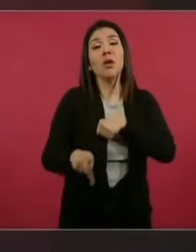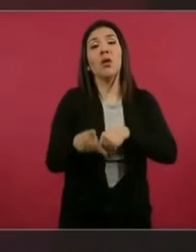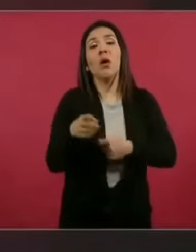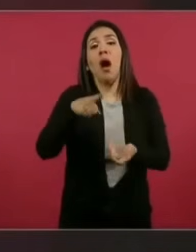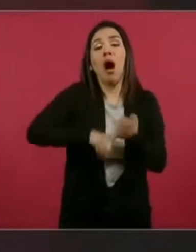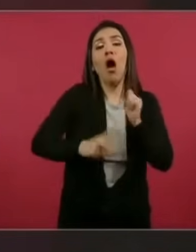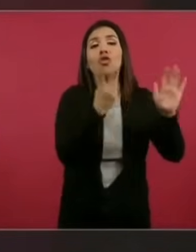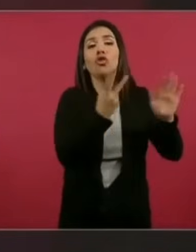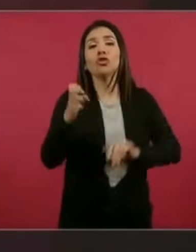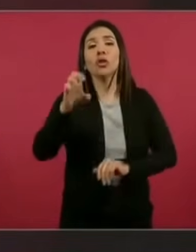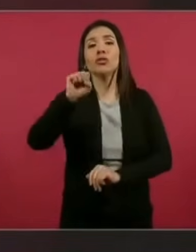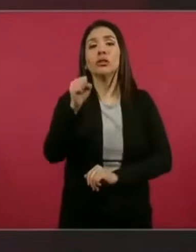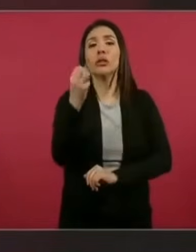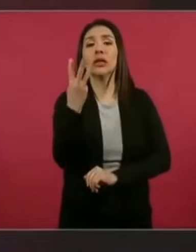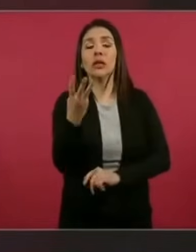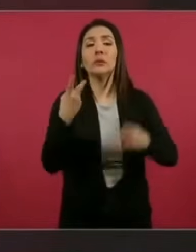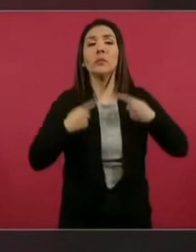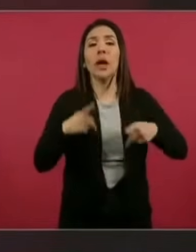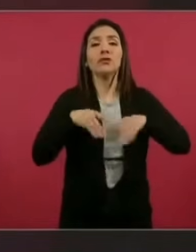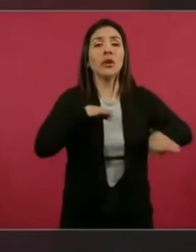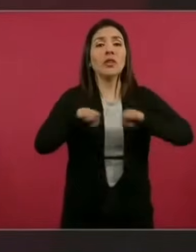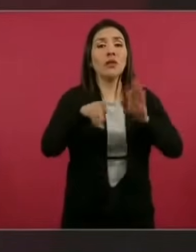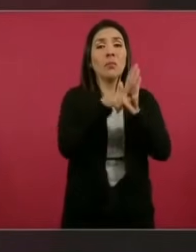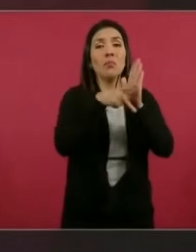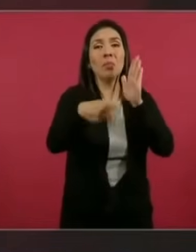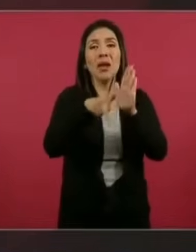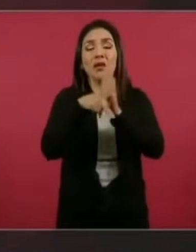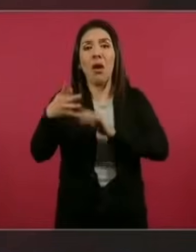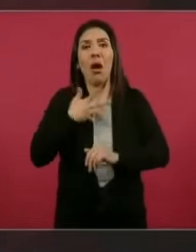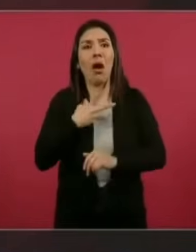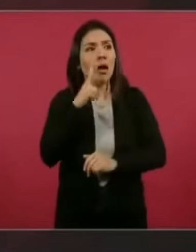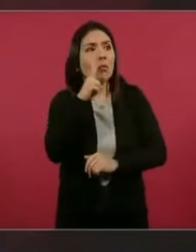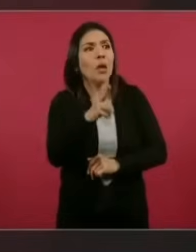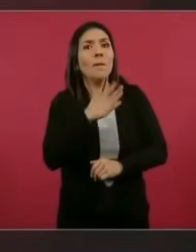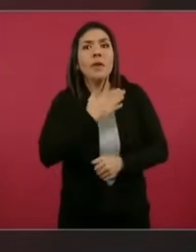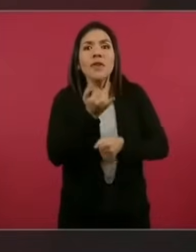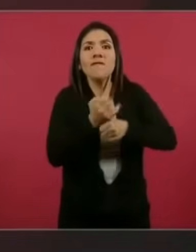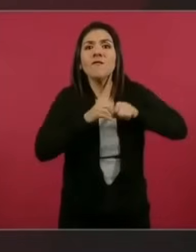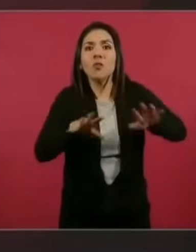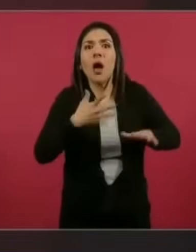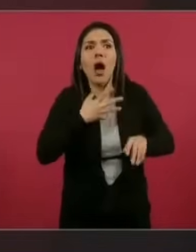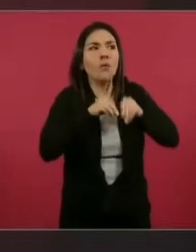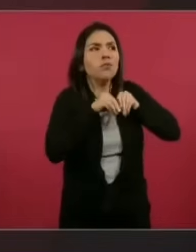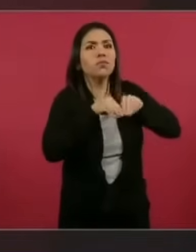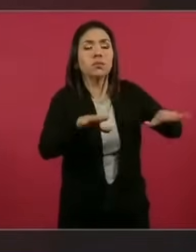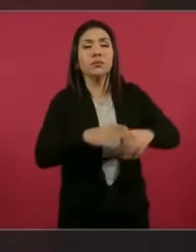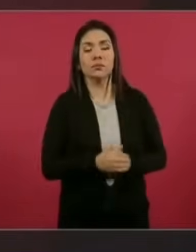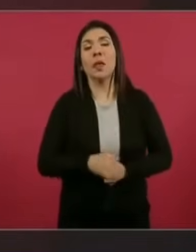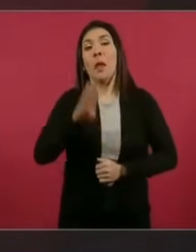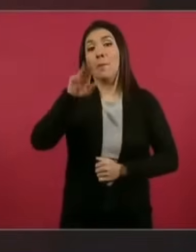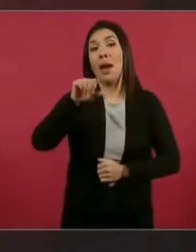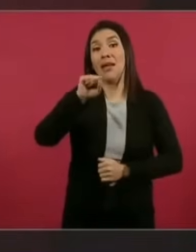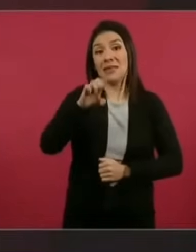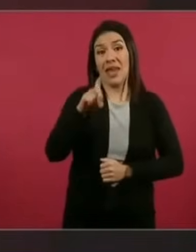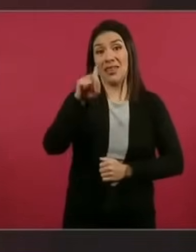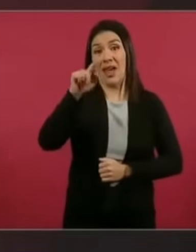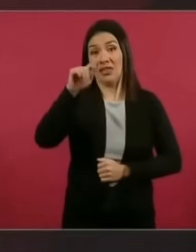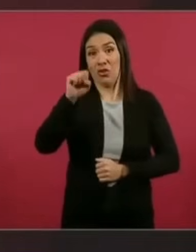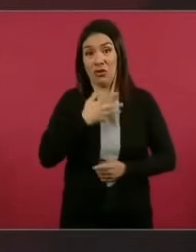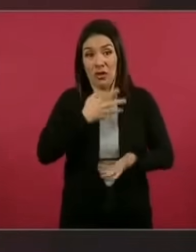263 periodistas que vieron vulnerados sus datos. Aunque en la base de datos hay